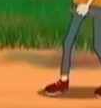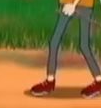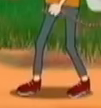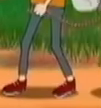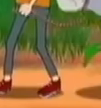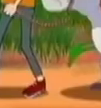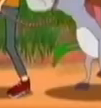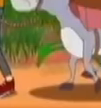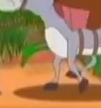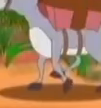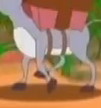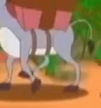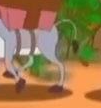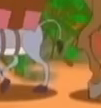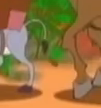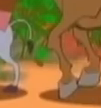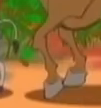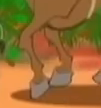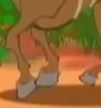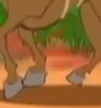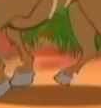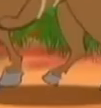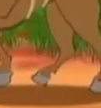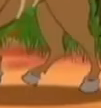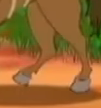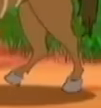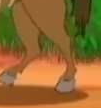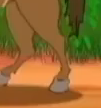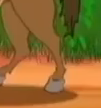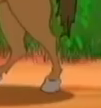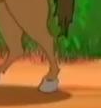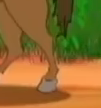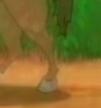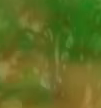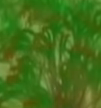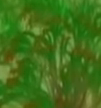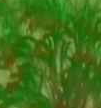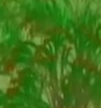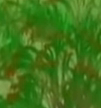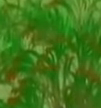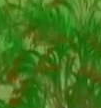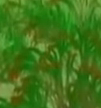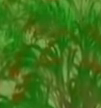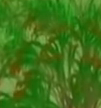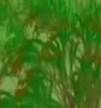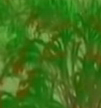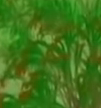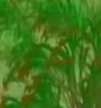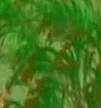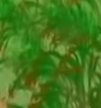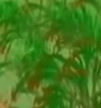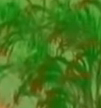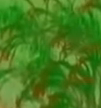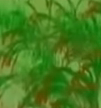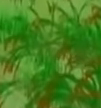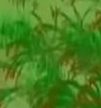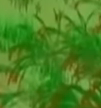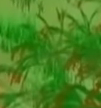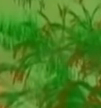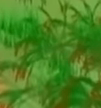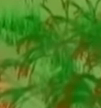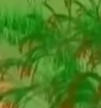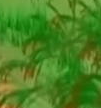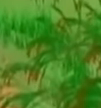Un hombre tenía un caballo y un asno. Un día